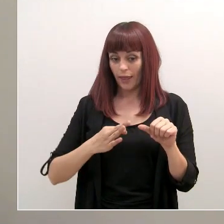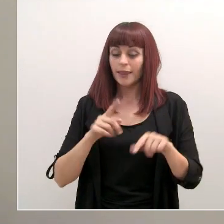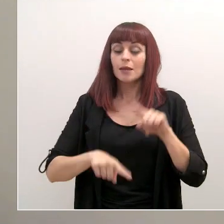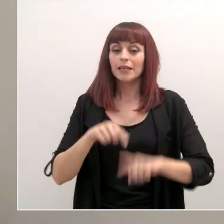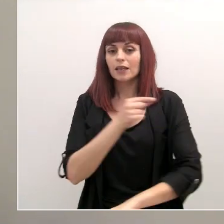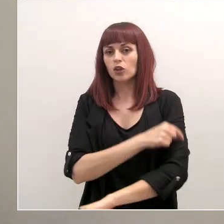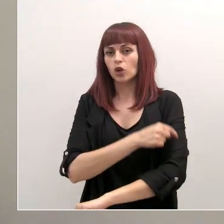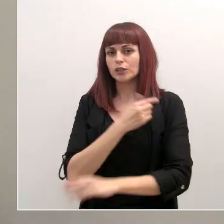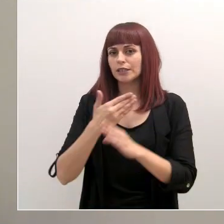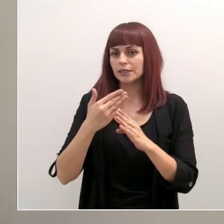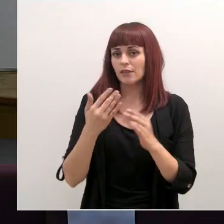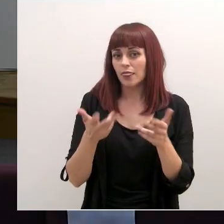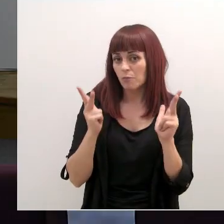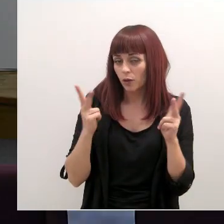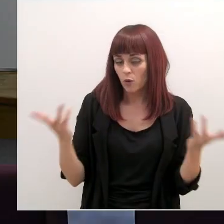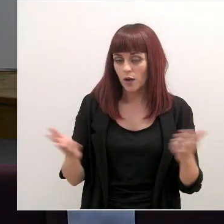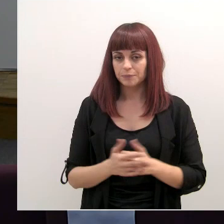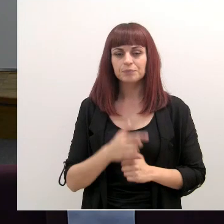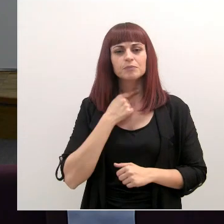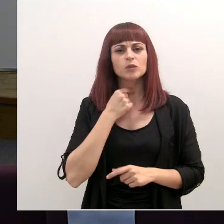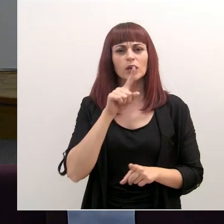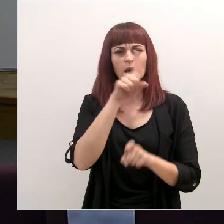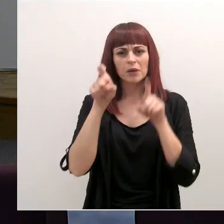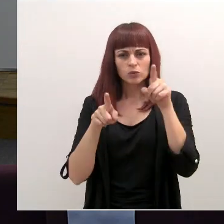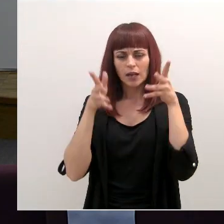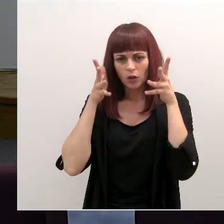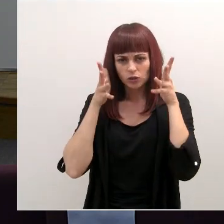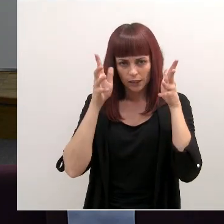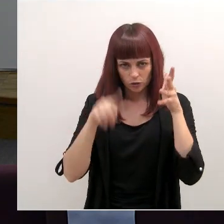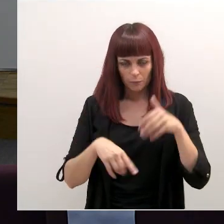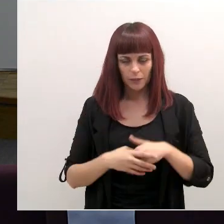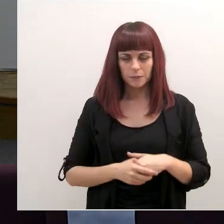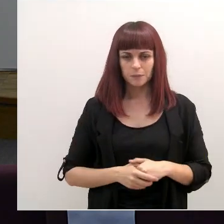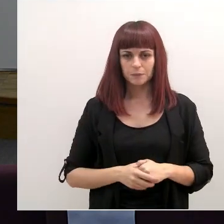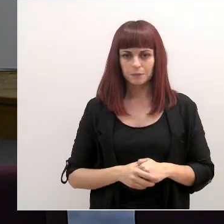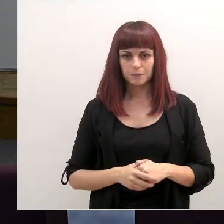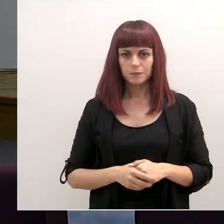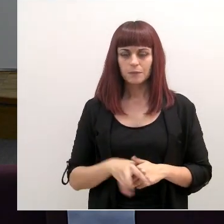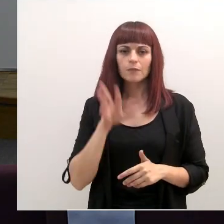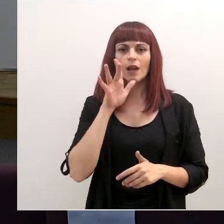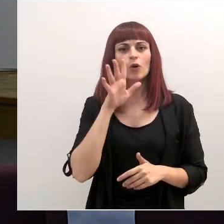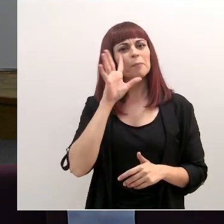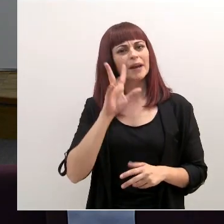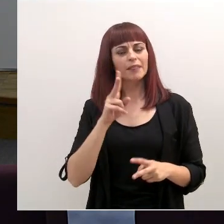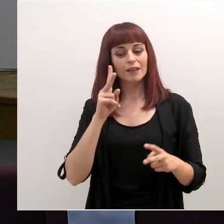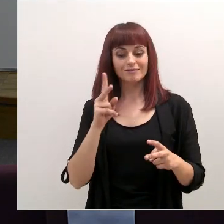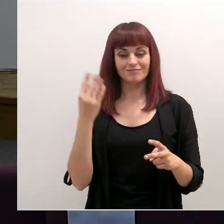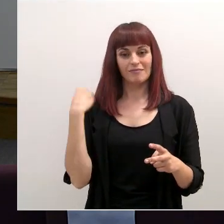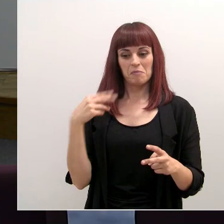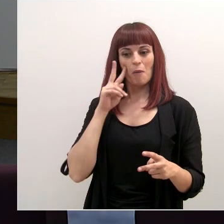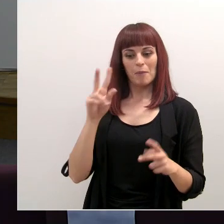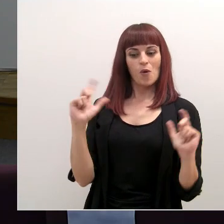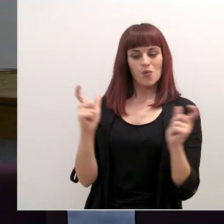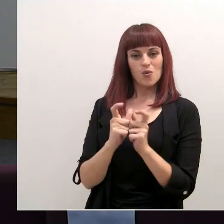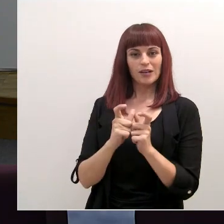disponibles. Me gustaría también preguntarle al consejero, antes ha insinuado que nos hemos relajado un poquito por los datos y tal, y que este fin